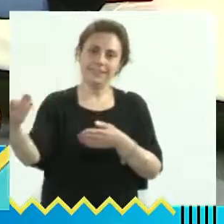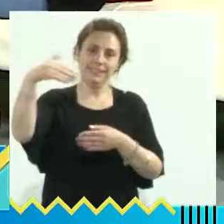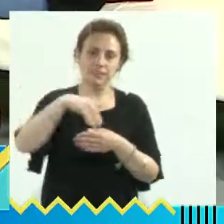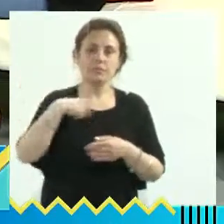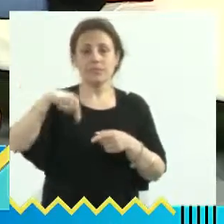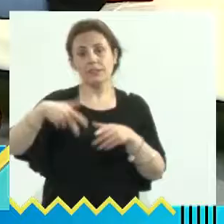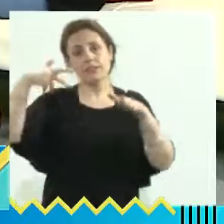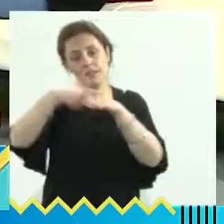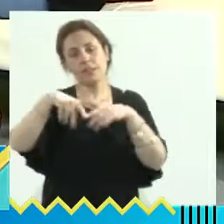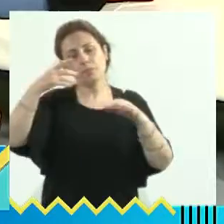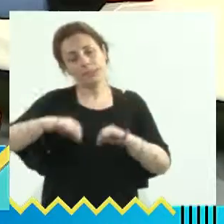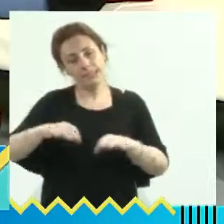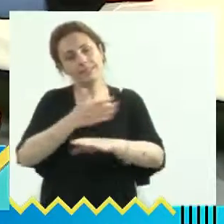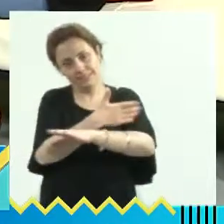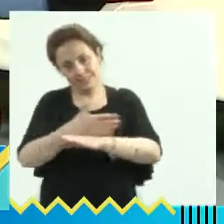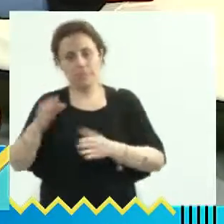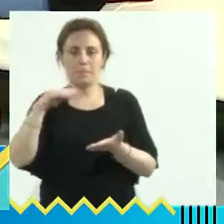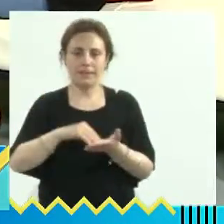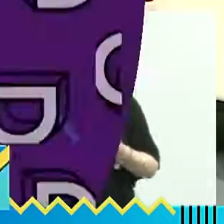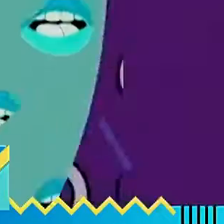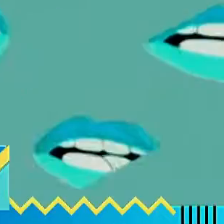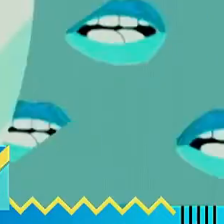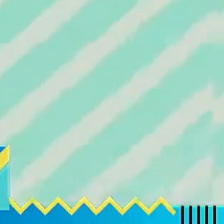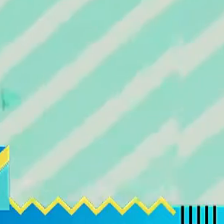corte y enseguida continuamos con más distintos parecidos, ya venimos.